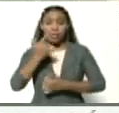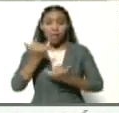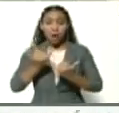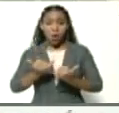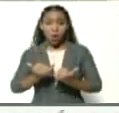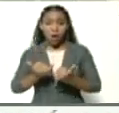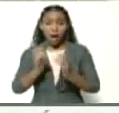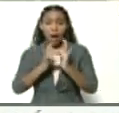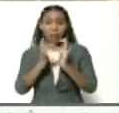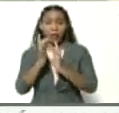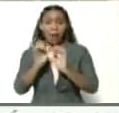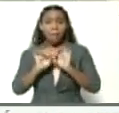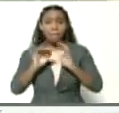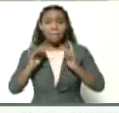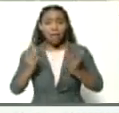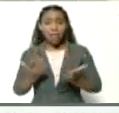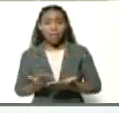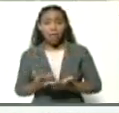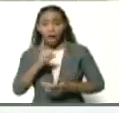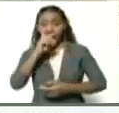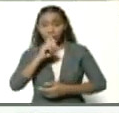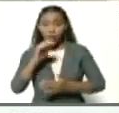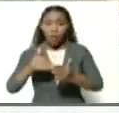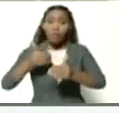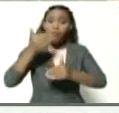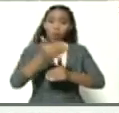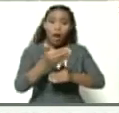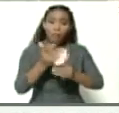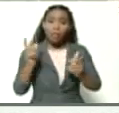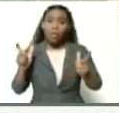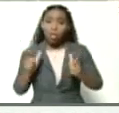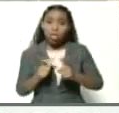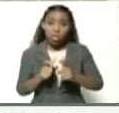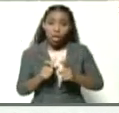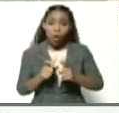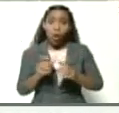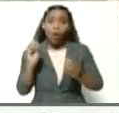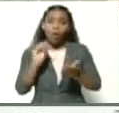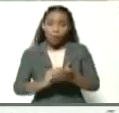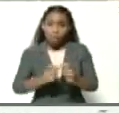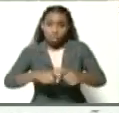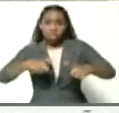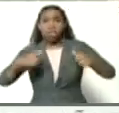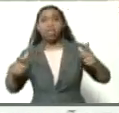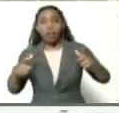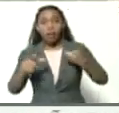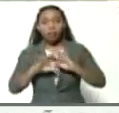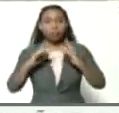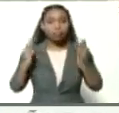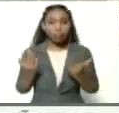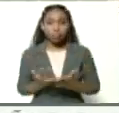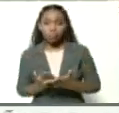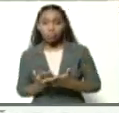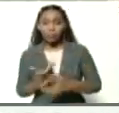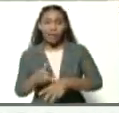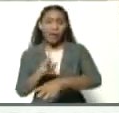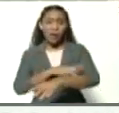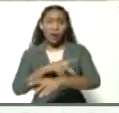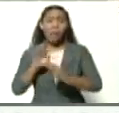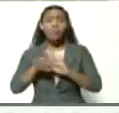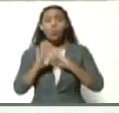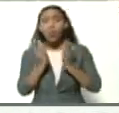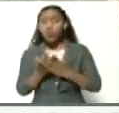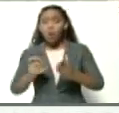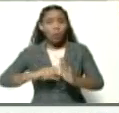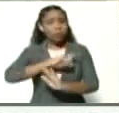abril, que la pandemia, un año después, en vez de mermar, ha recrudecido. Ha recrudecido la pandemia en el mundo